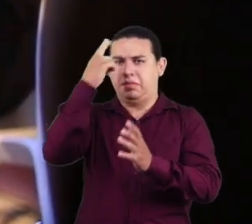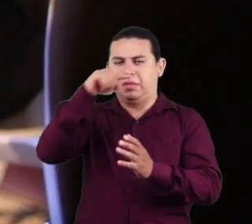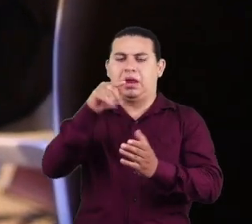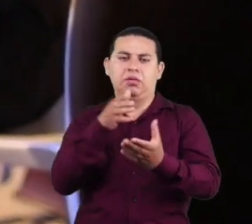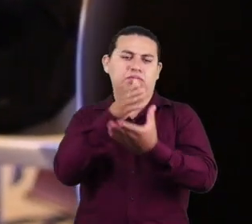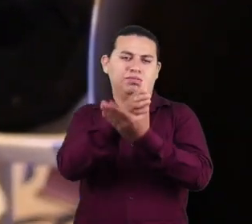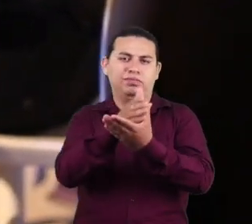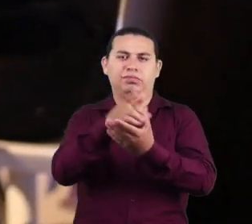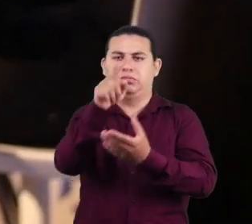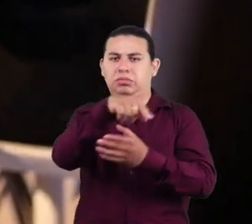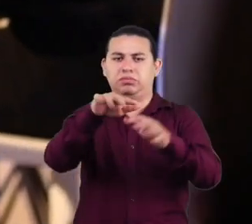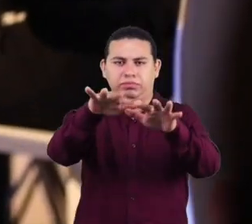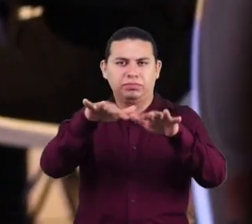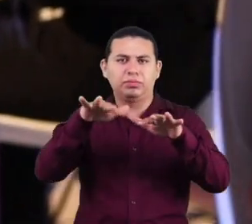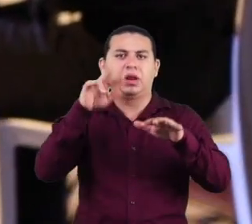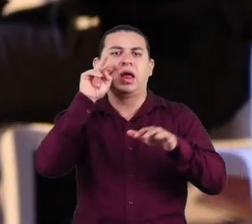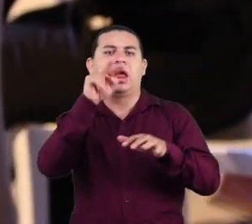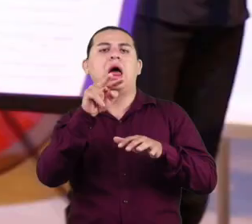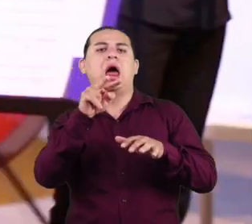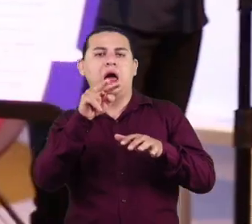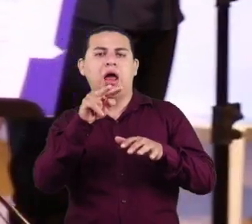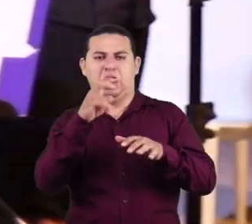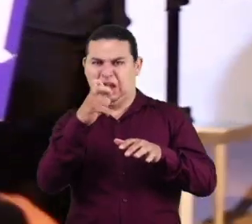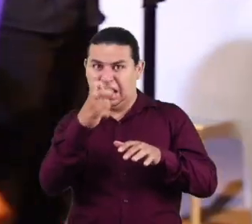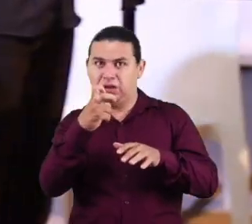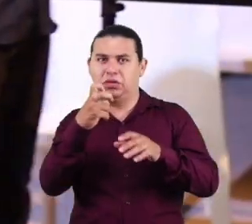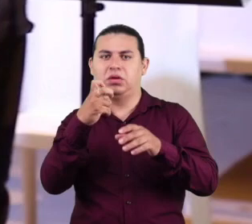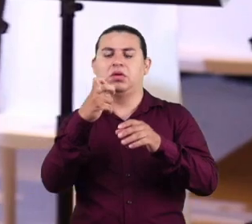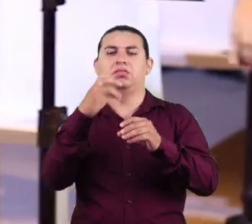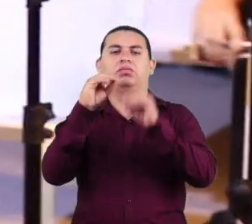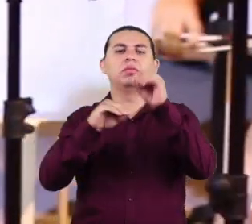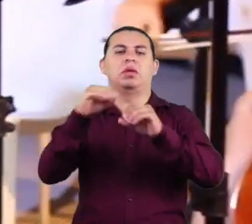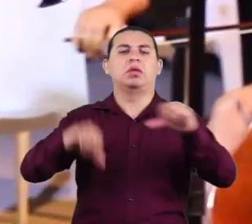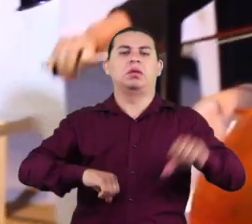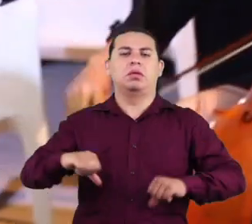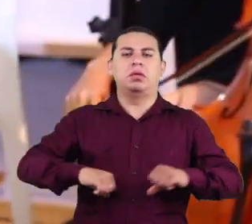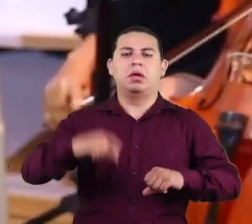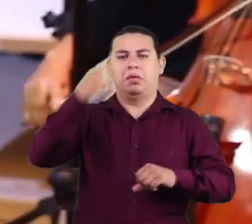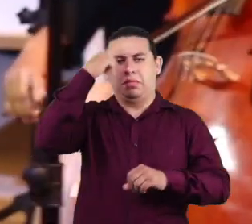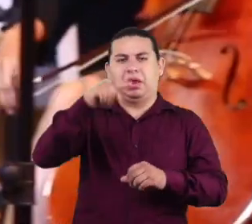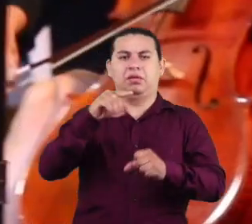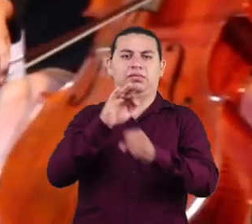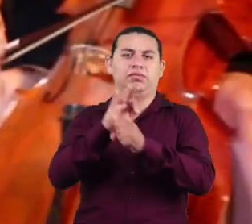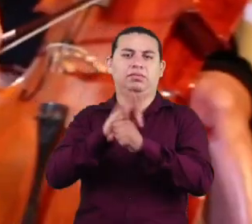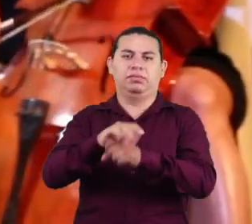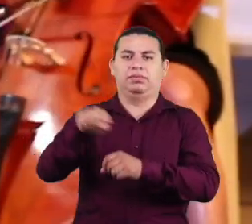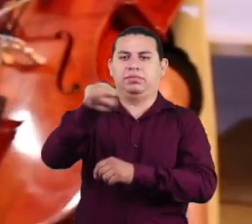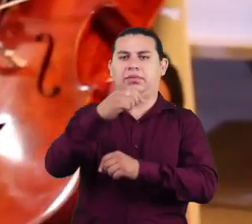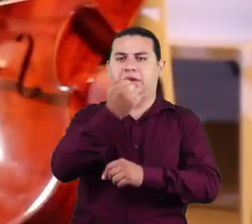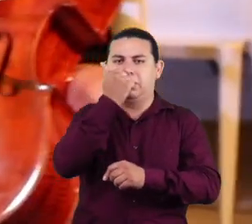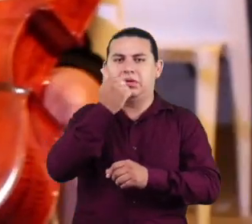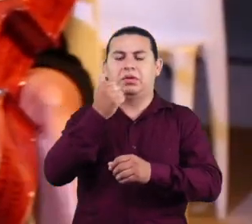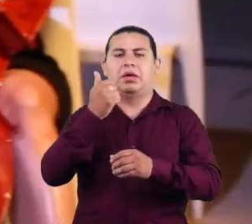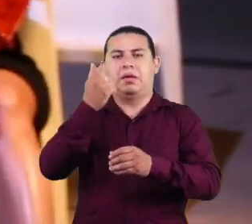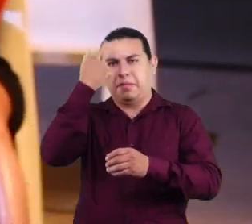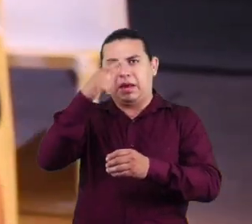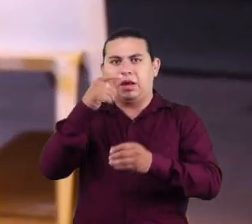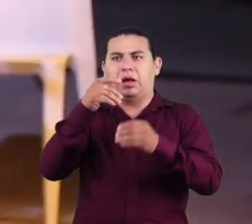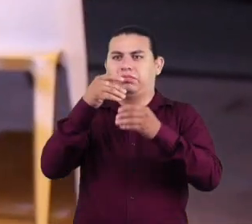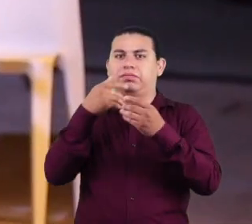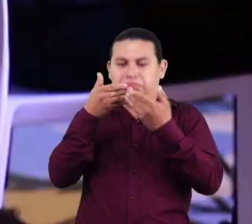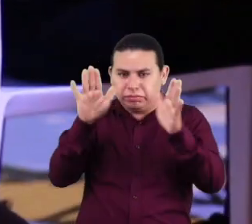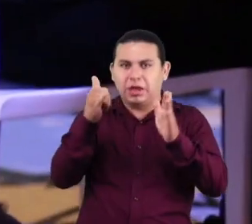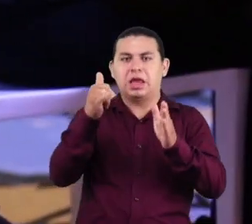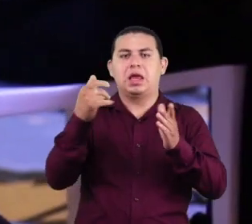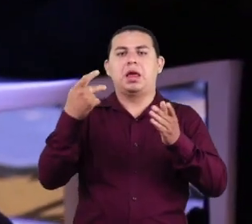los maestros, pero también los alumnos, y esto es muy importante y muy significativo para toda